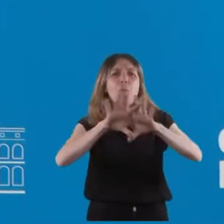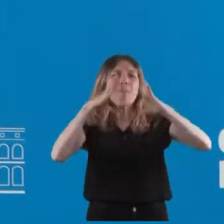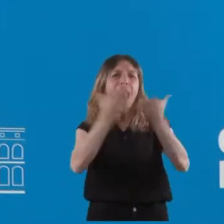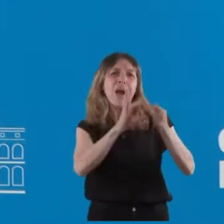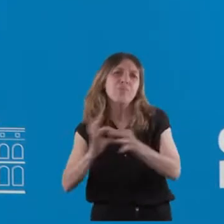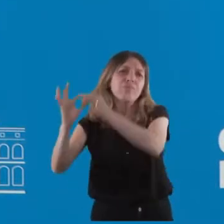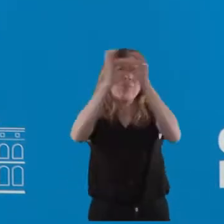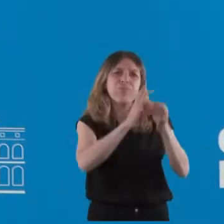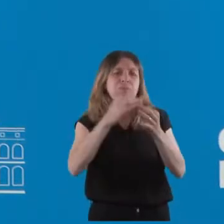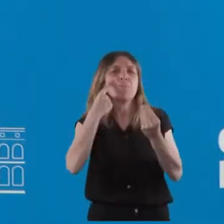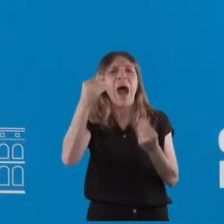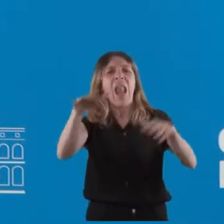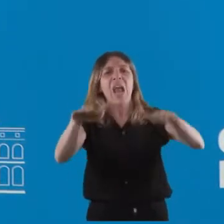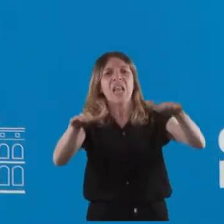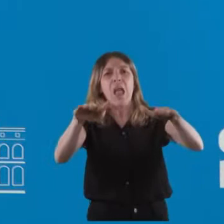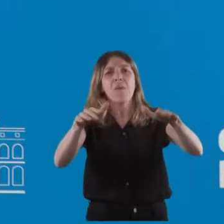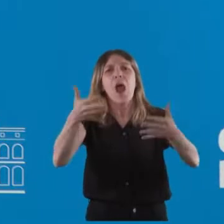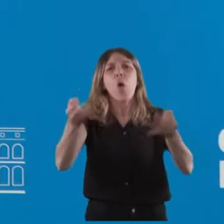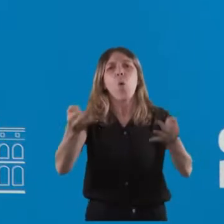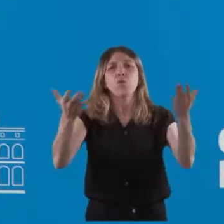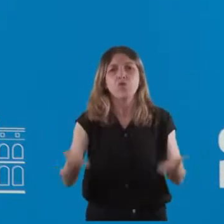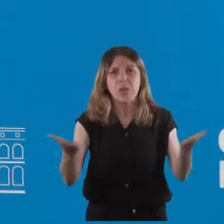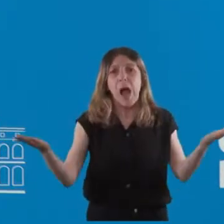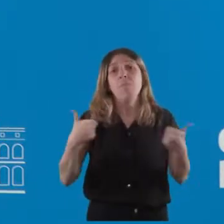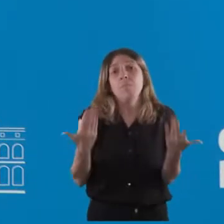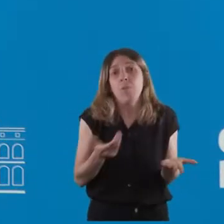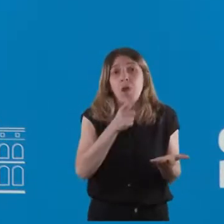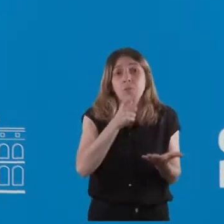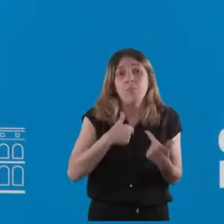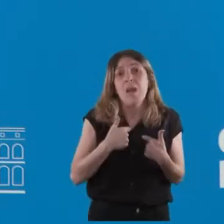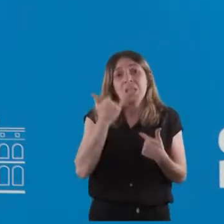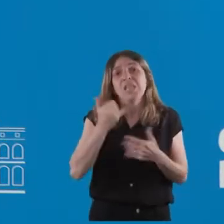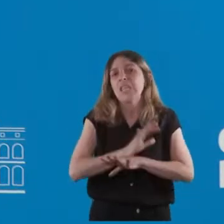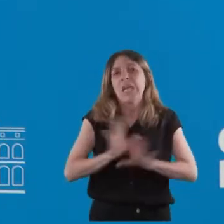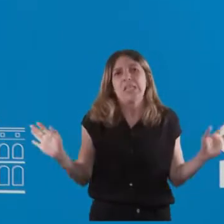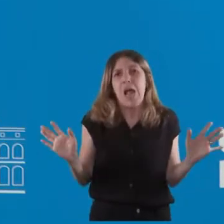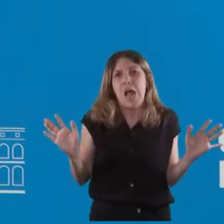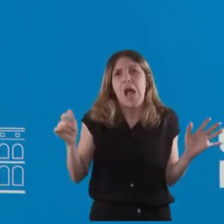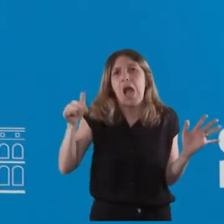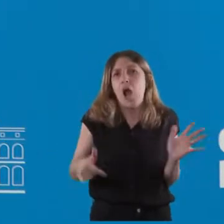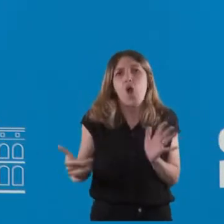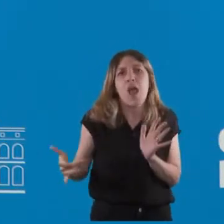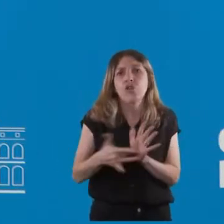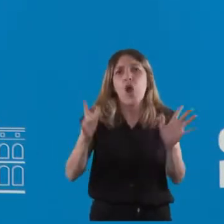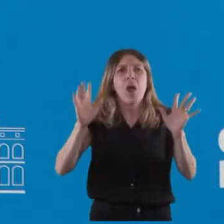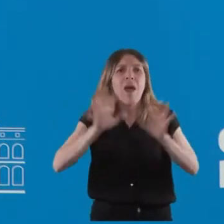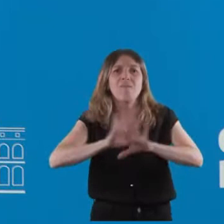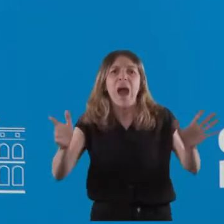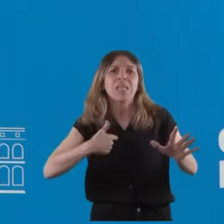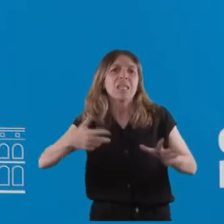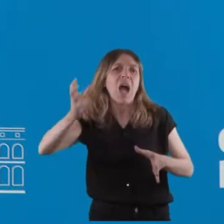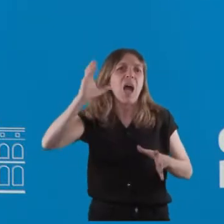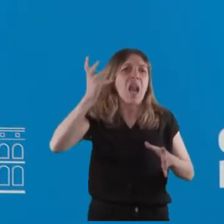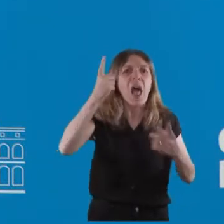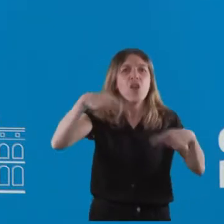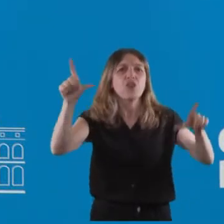poco más equitativa y que sea un poco más justa entonces me parece es hora ya de que desde algunos medios dejemos de agitar fantasmas